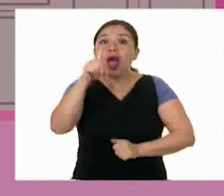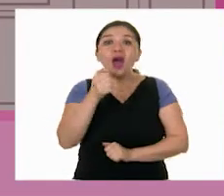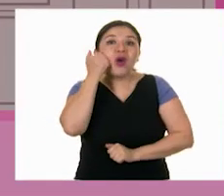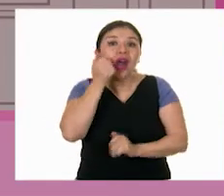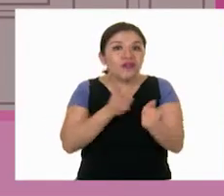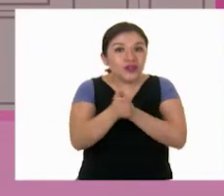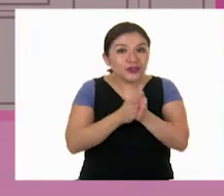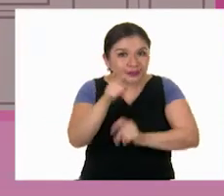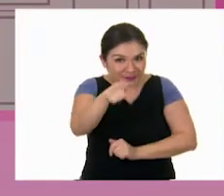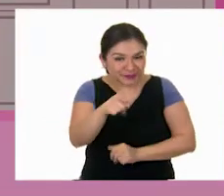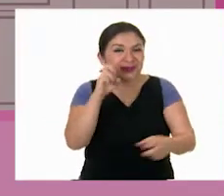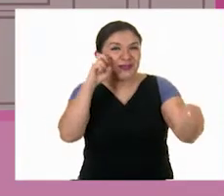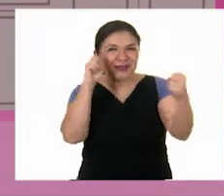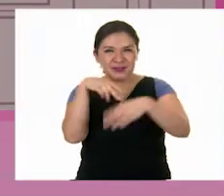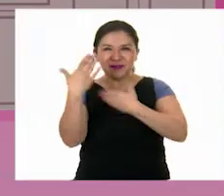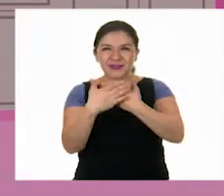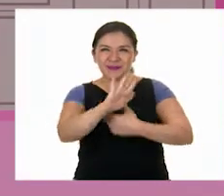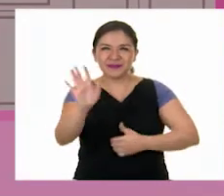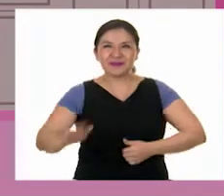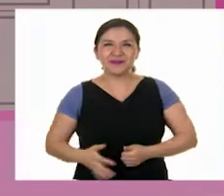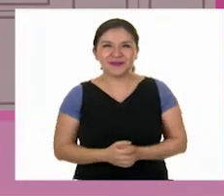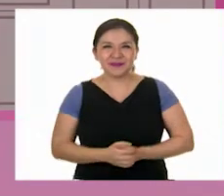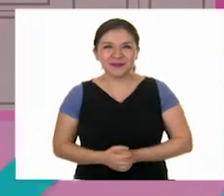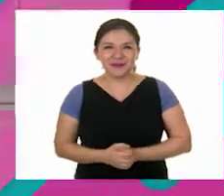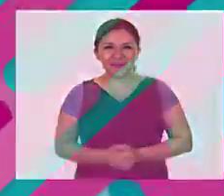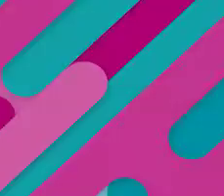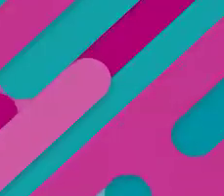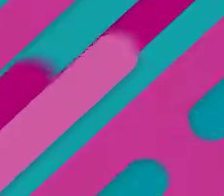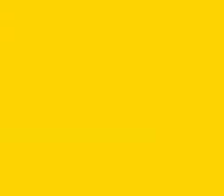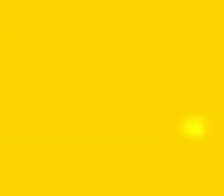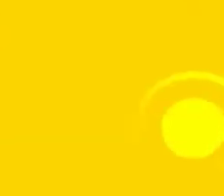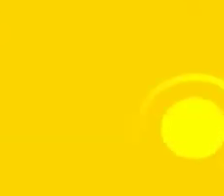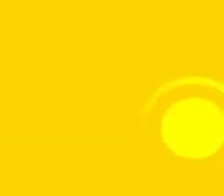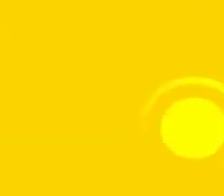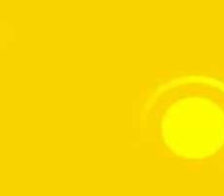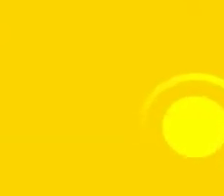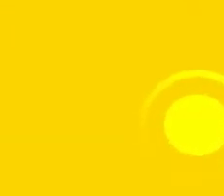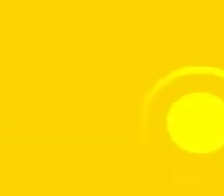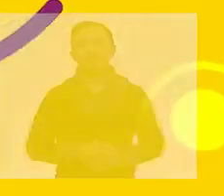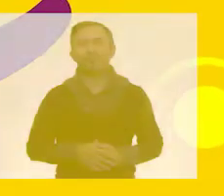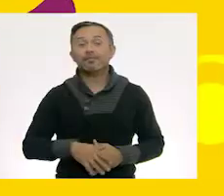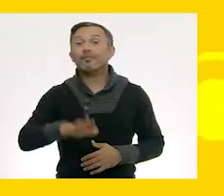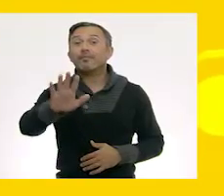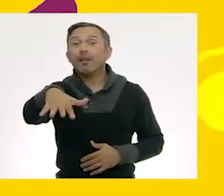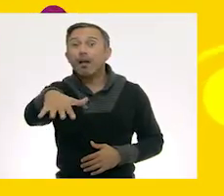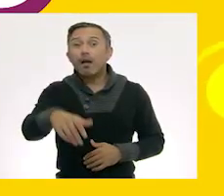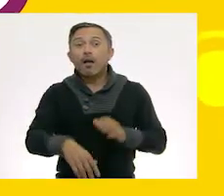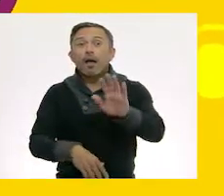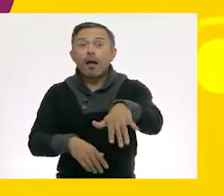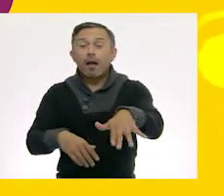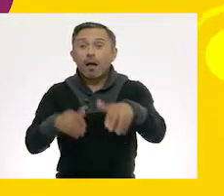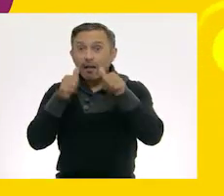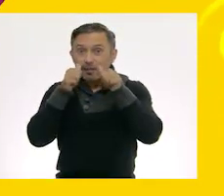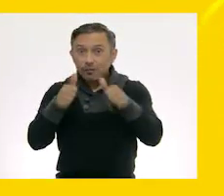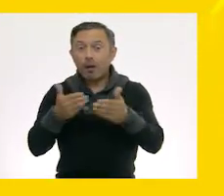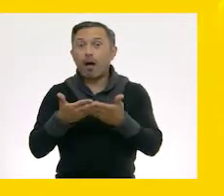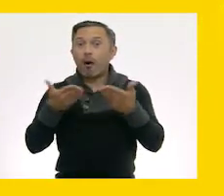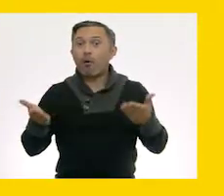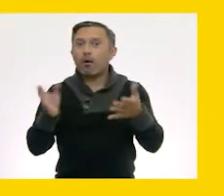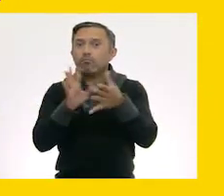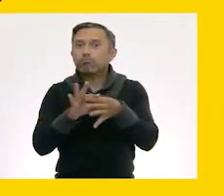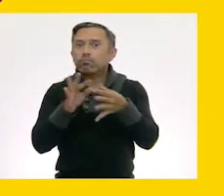manos frecuentemente con agua y jabón. ¡Hasta la próxima! ¡Atención! ¡Atención! A continuación,